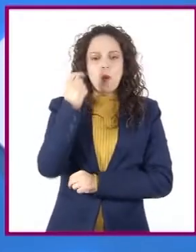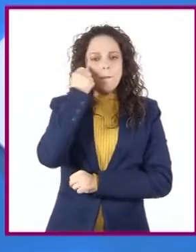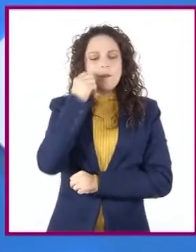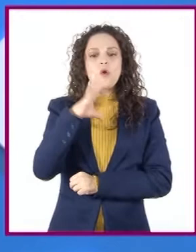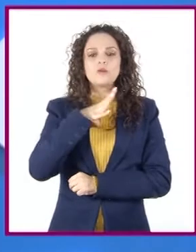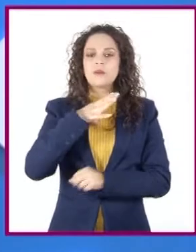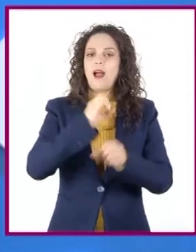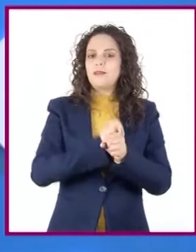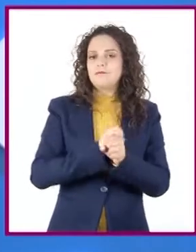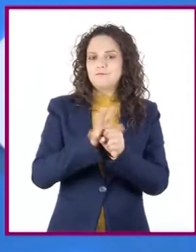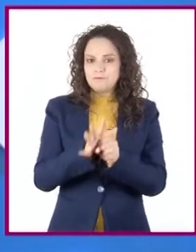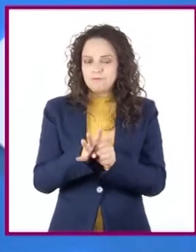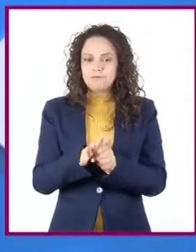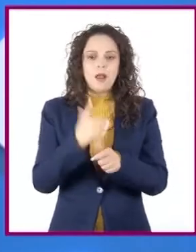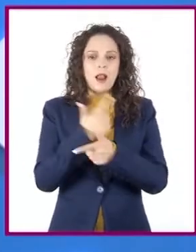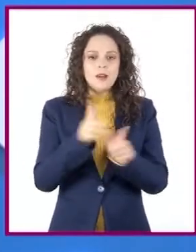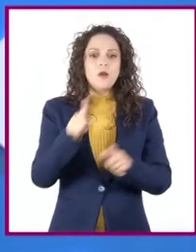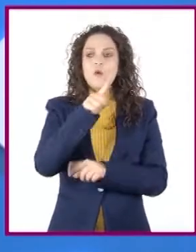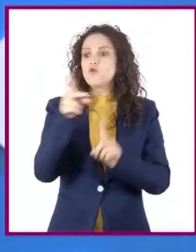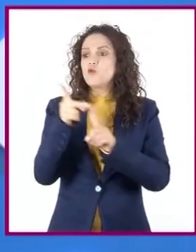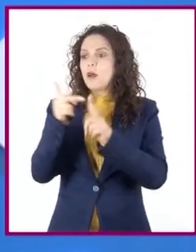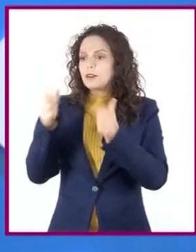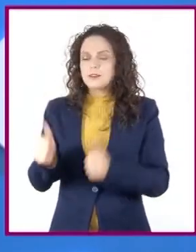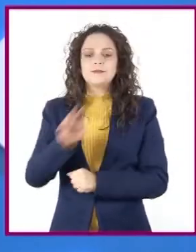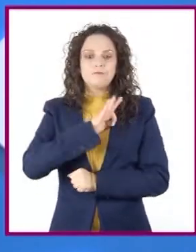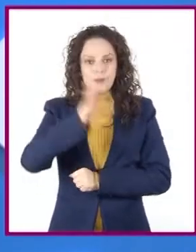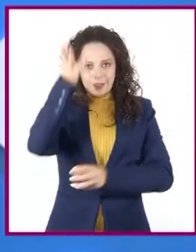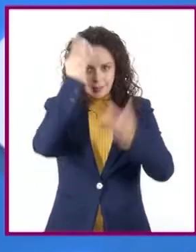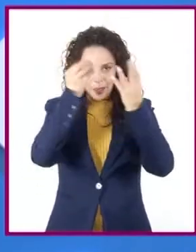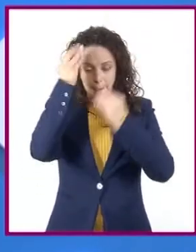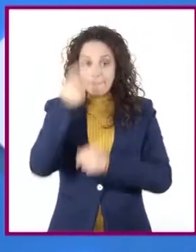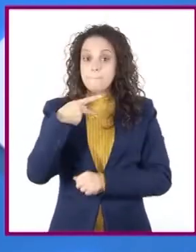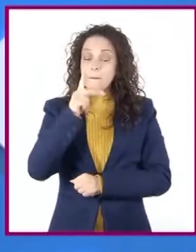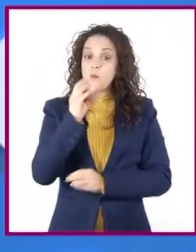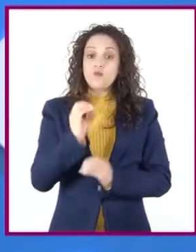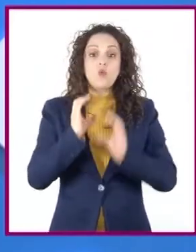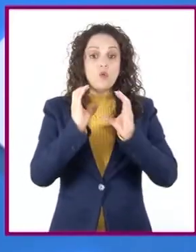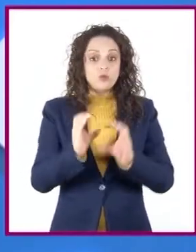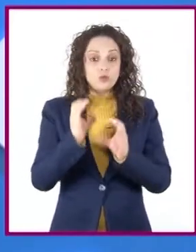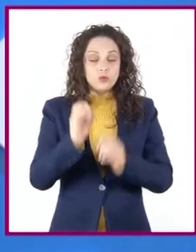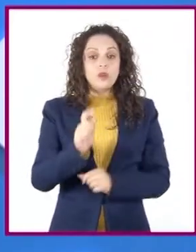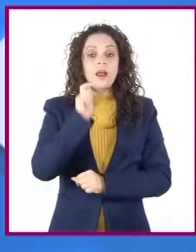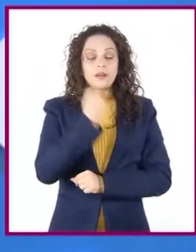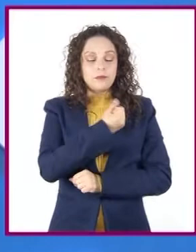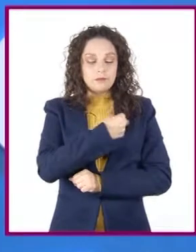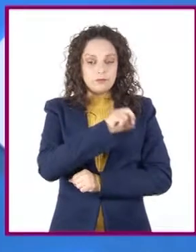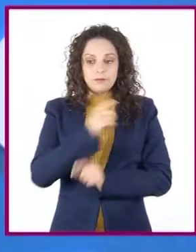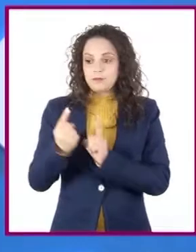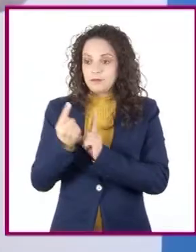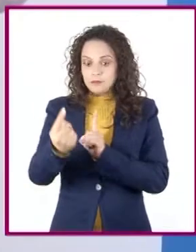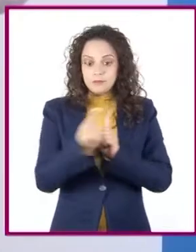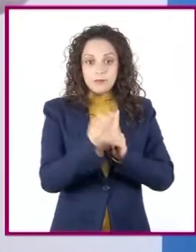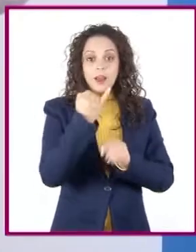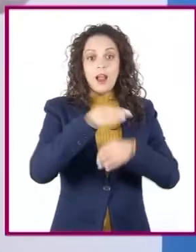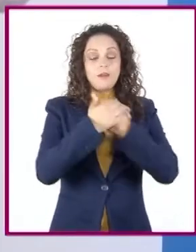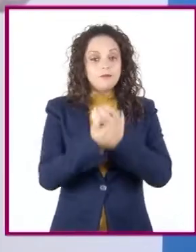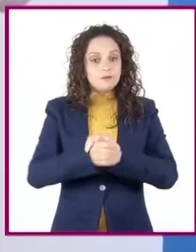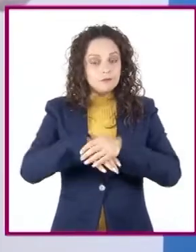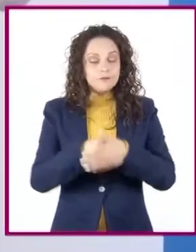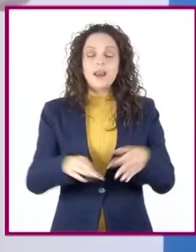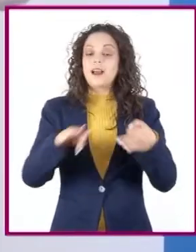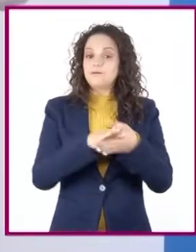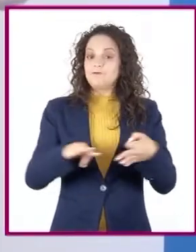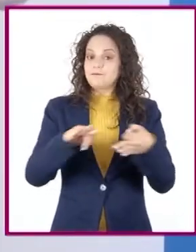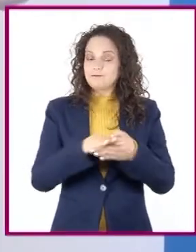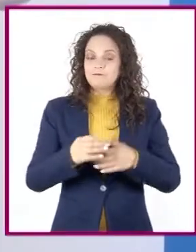desde donde quiera que se encuentren. Recuerden guardar las normas de sana distancia y lavar sus manos con frecuencia. Sin